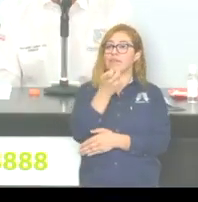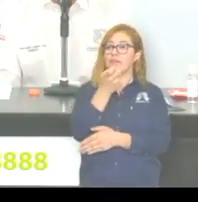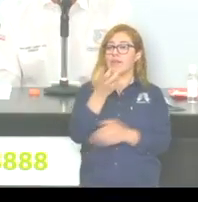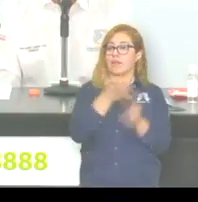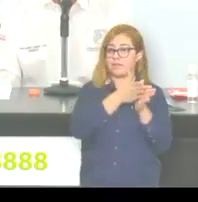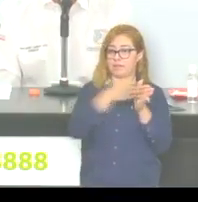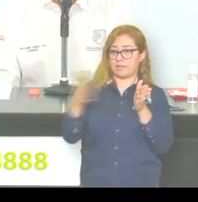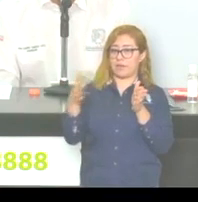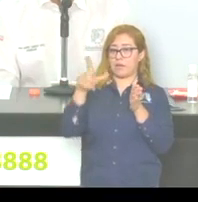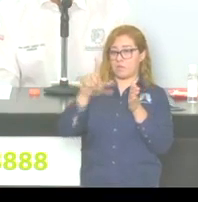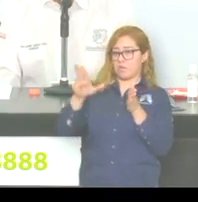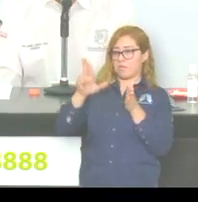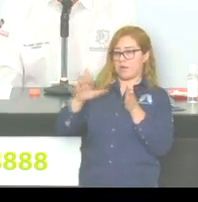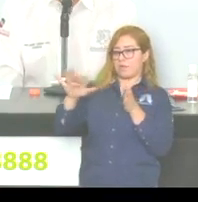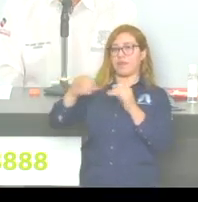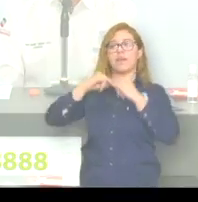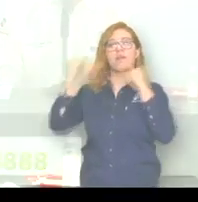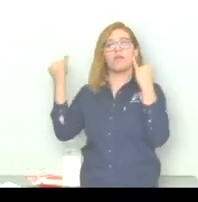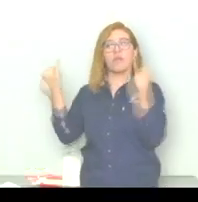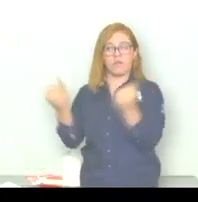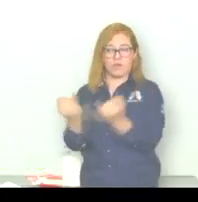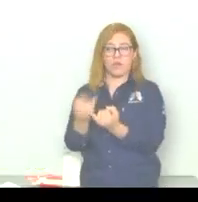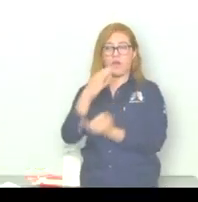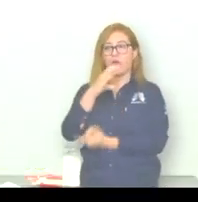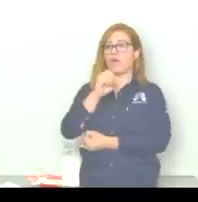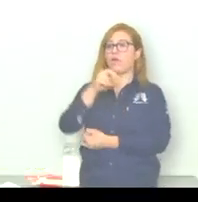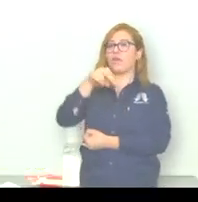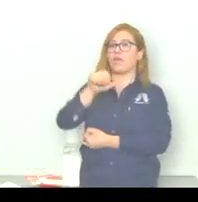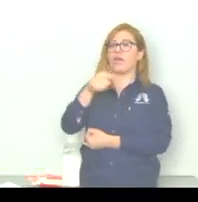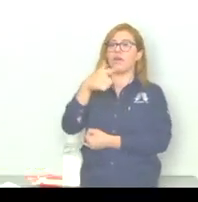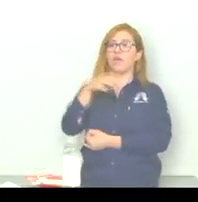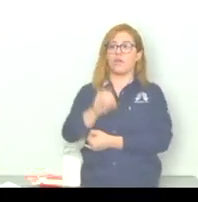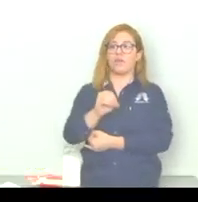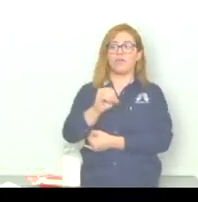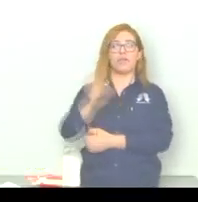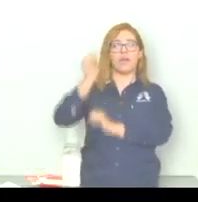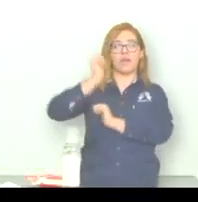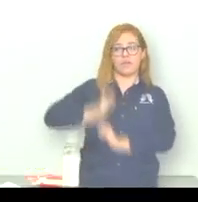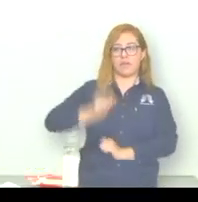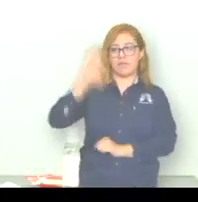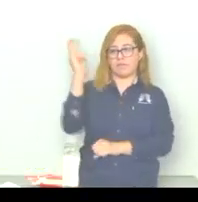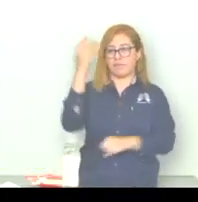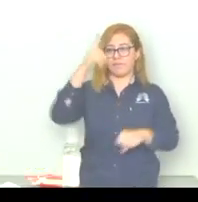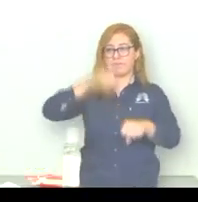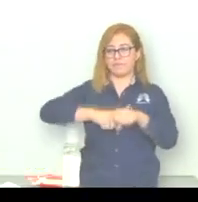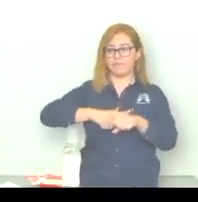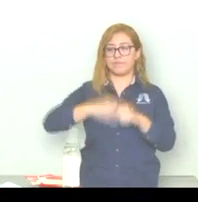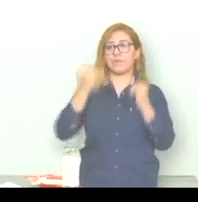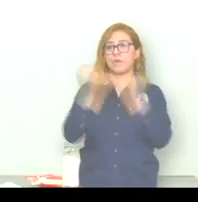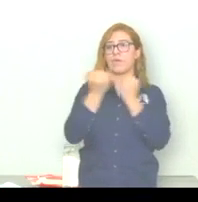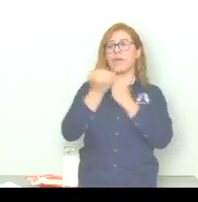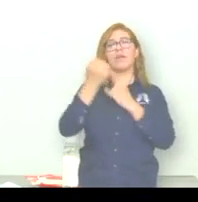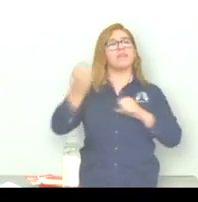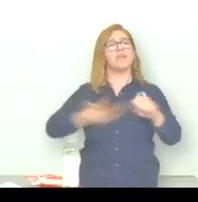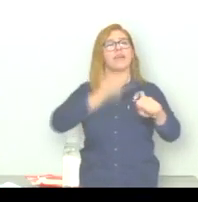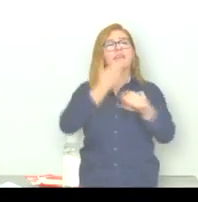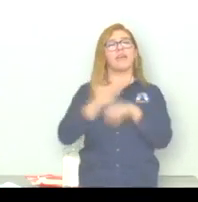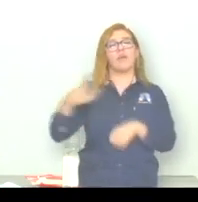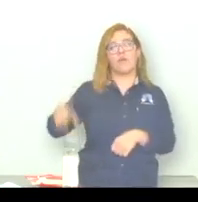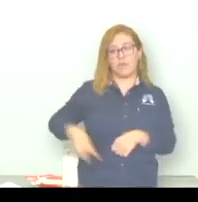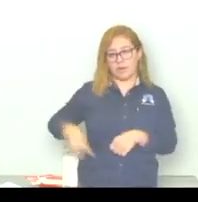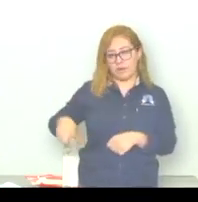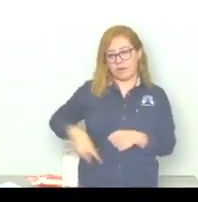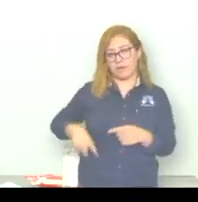Durante la semana tuvimos una reunión de CONAGO con las autoridades federales, con la Secretaría de Gobernación,